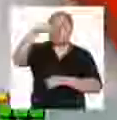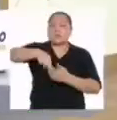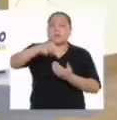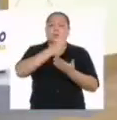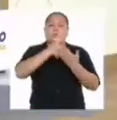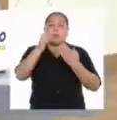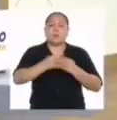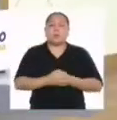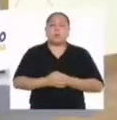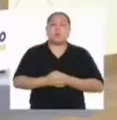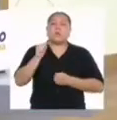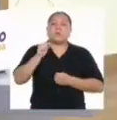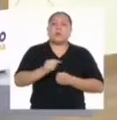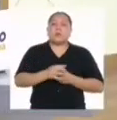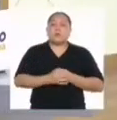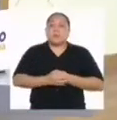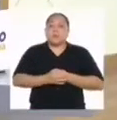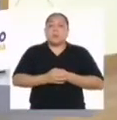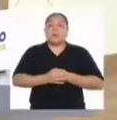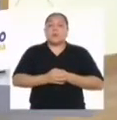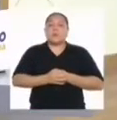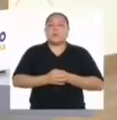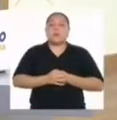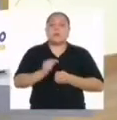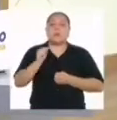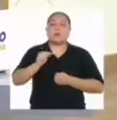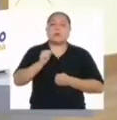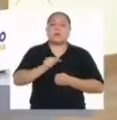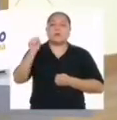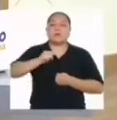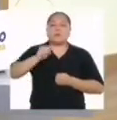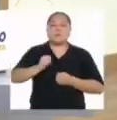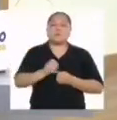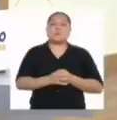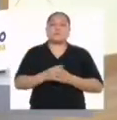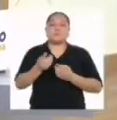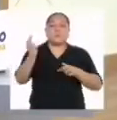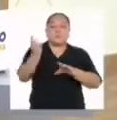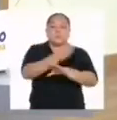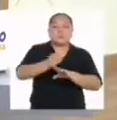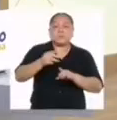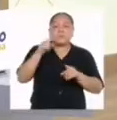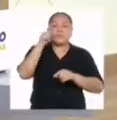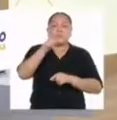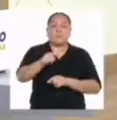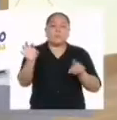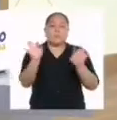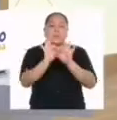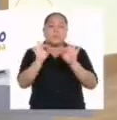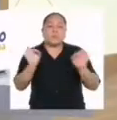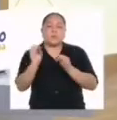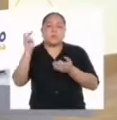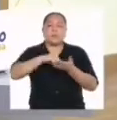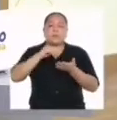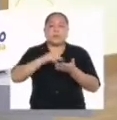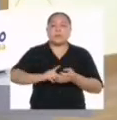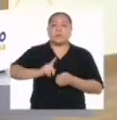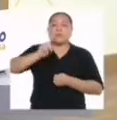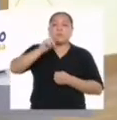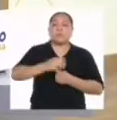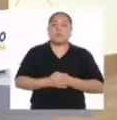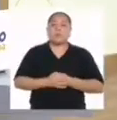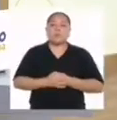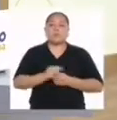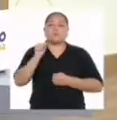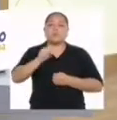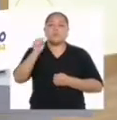programa. Claro. Eso me hace pensar que, si te gusta la música, tú y nadie más que tú elegís escucharla. Y